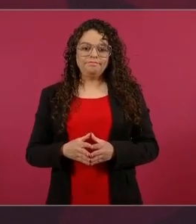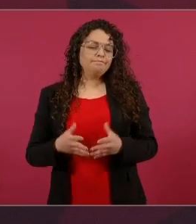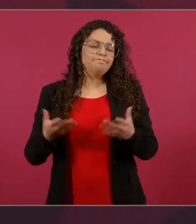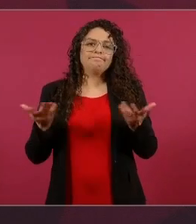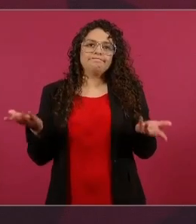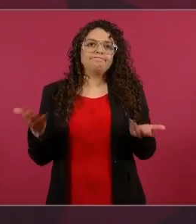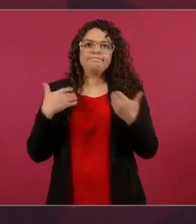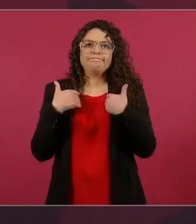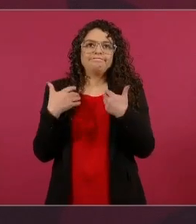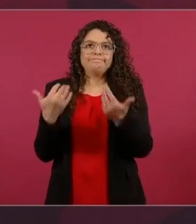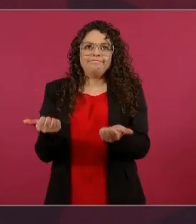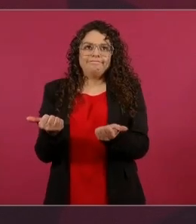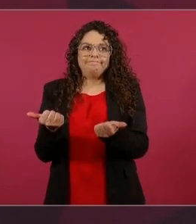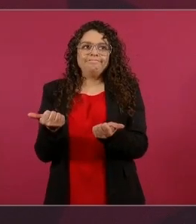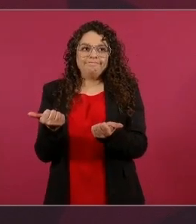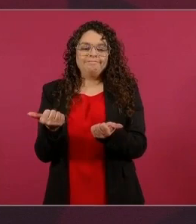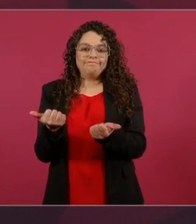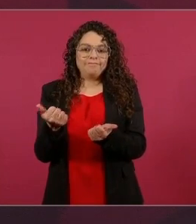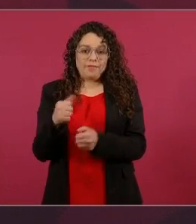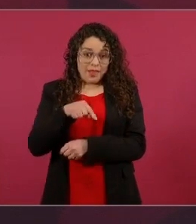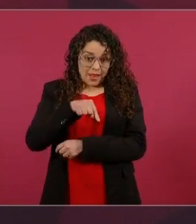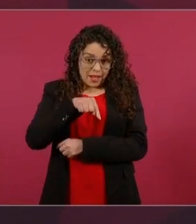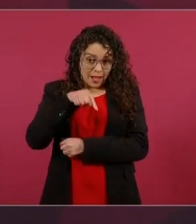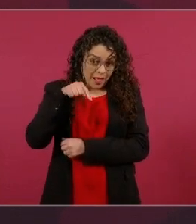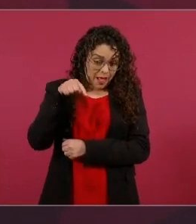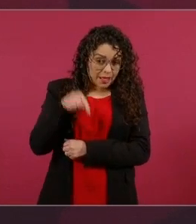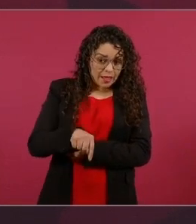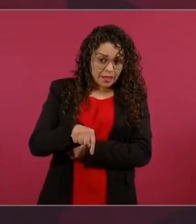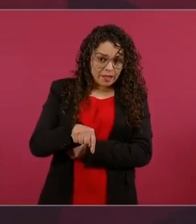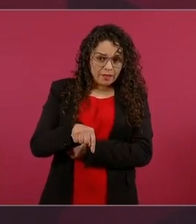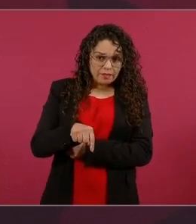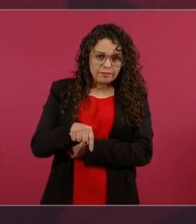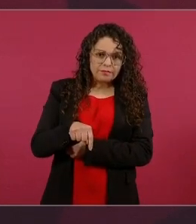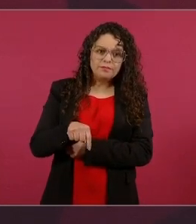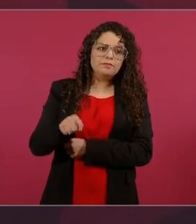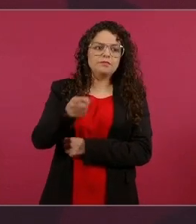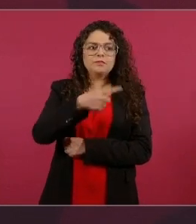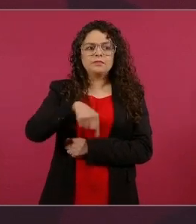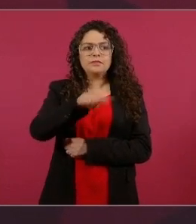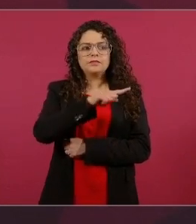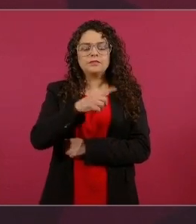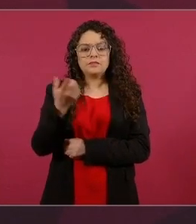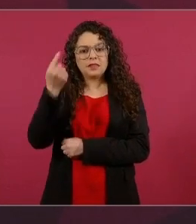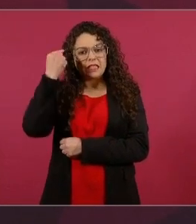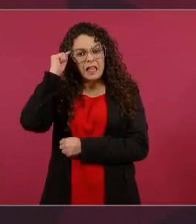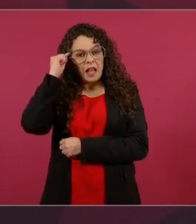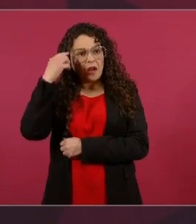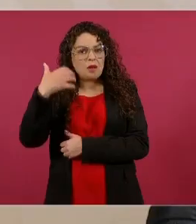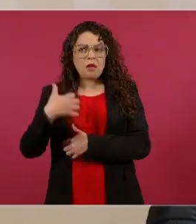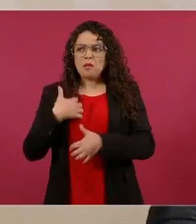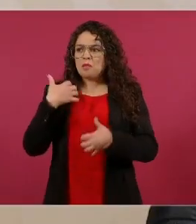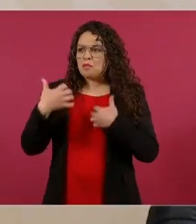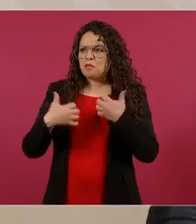aquí nadie se molesta no debemos enojarnos